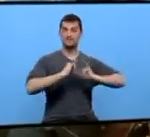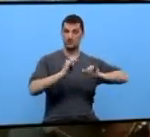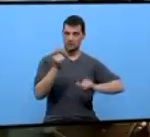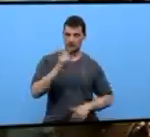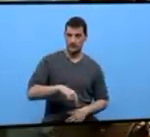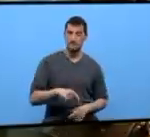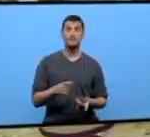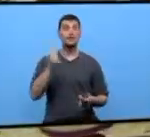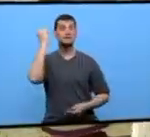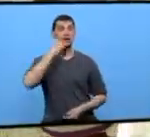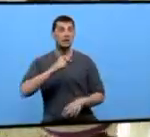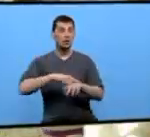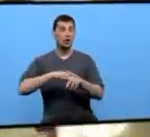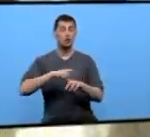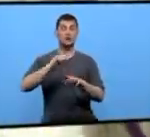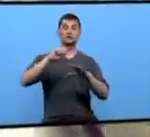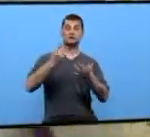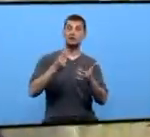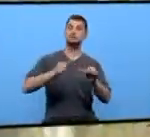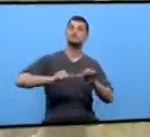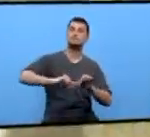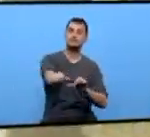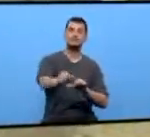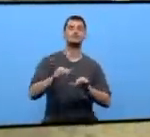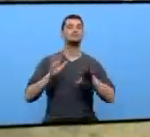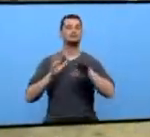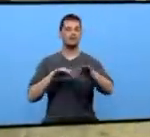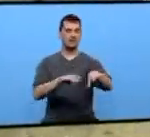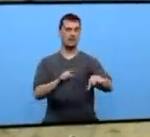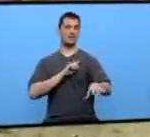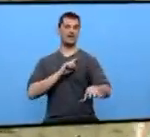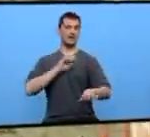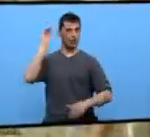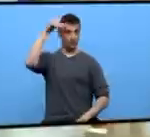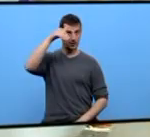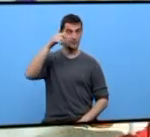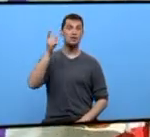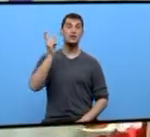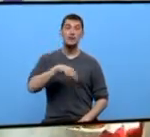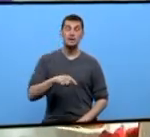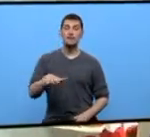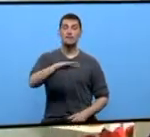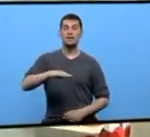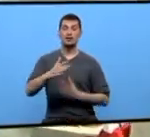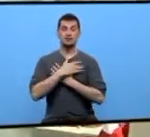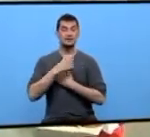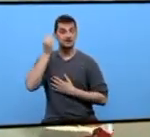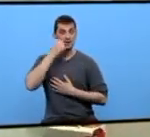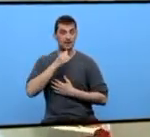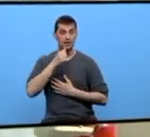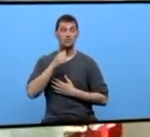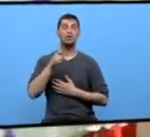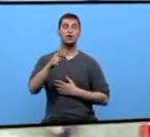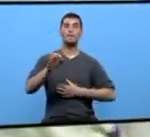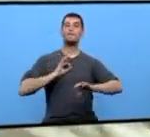a partir das 6 da tarde, un desfile militar percorrerá as rúas do bar. Tamén este sábado, ás 6:30, na Praza de Santa María, outra cita previa ao Ar de